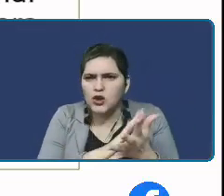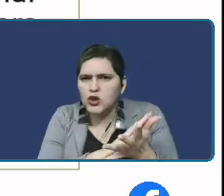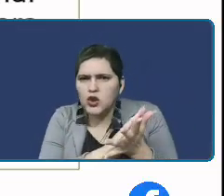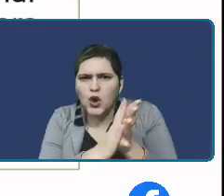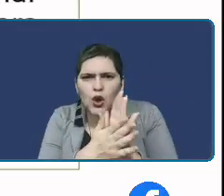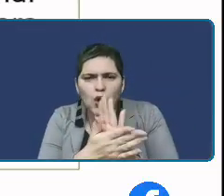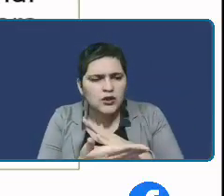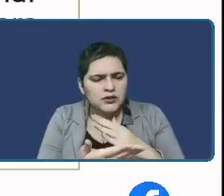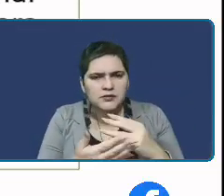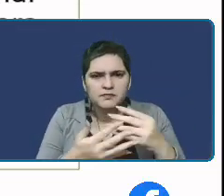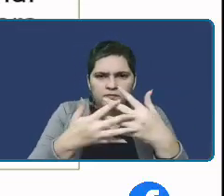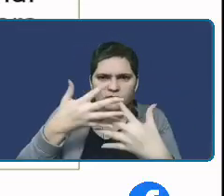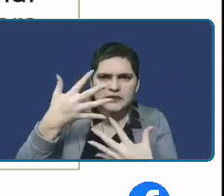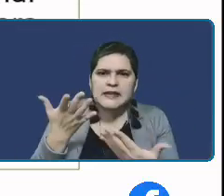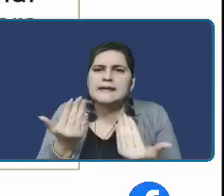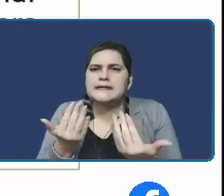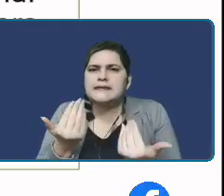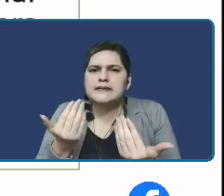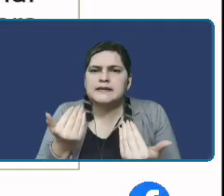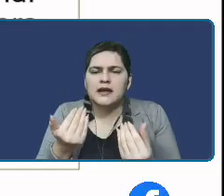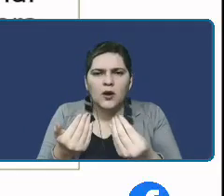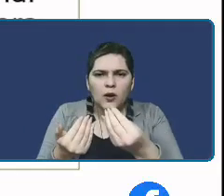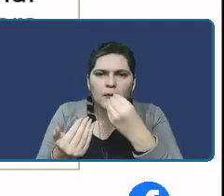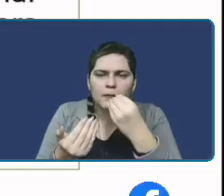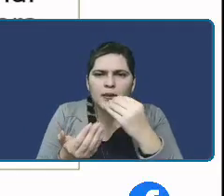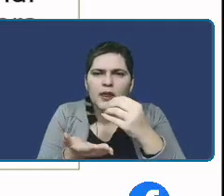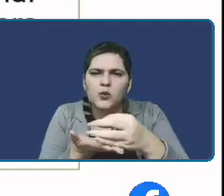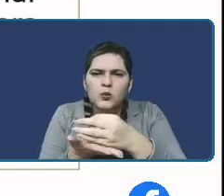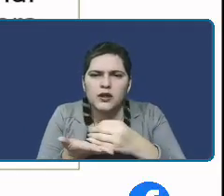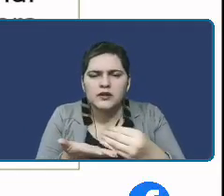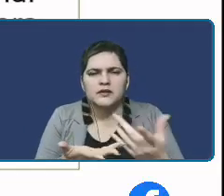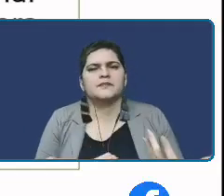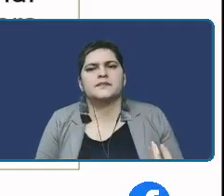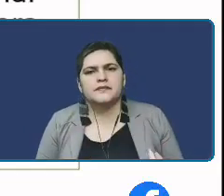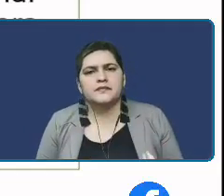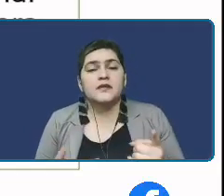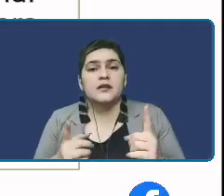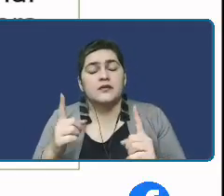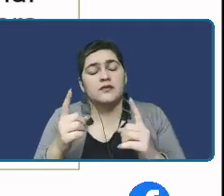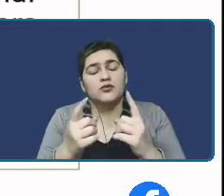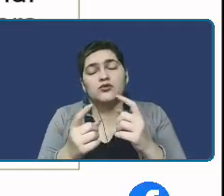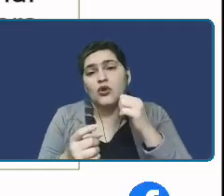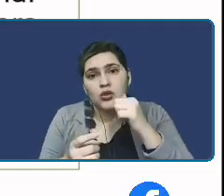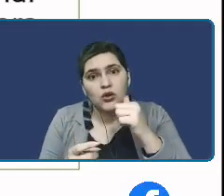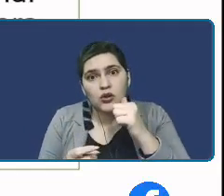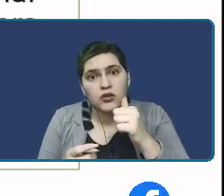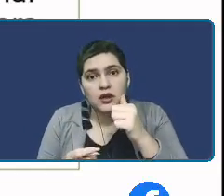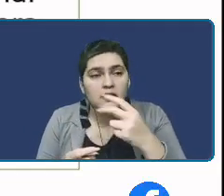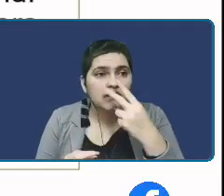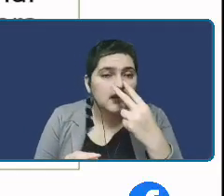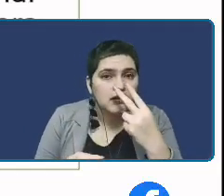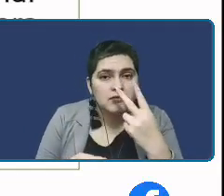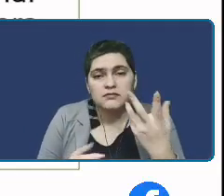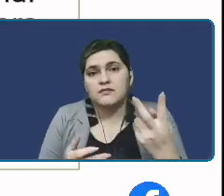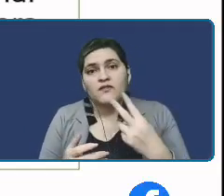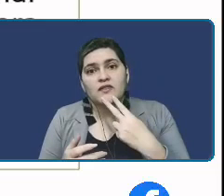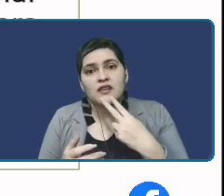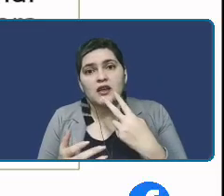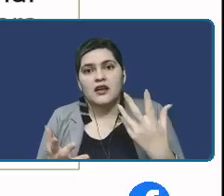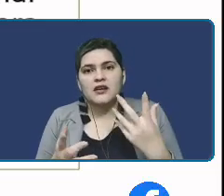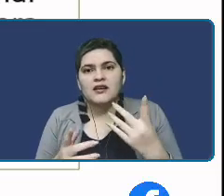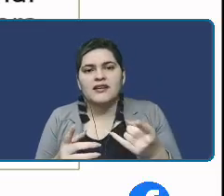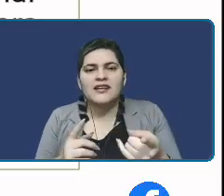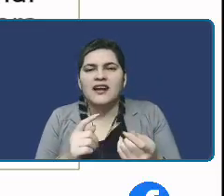en su organismo, ¿ya? Y esto por varias cosas que ustedes las viven día a día, que es que hay alteraciones